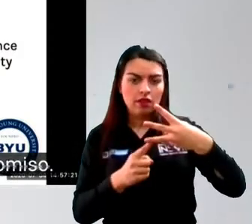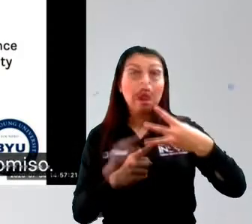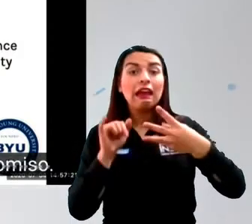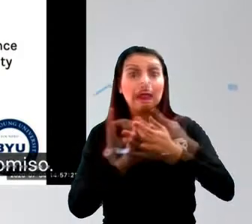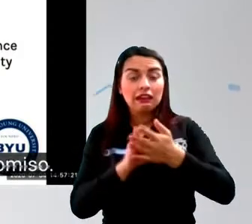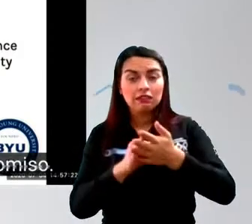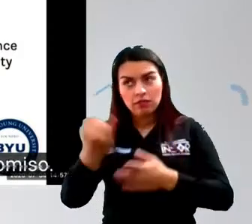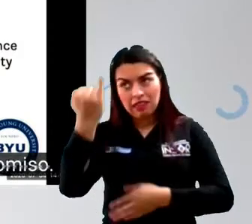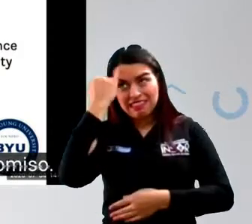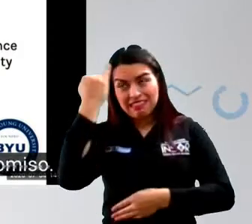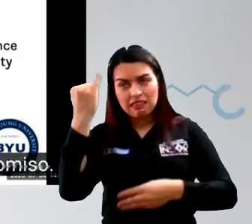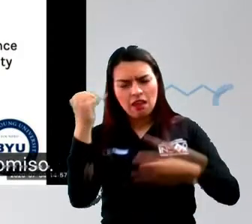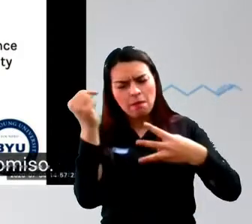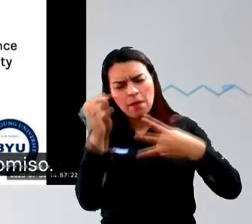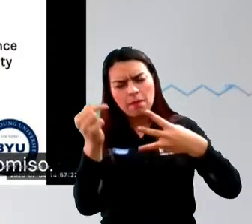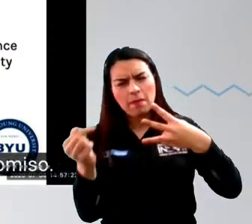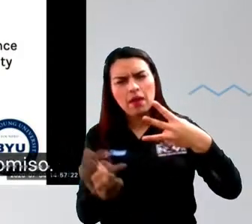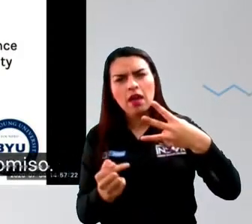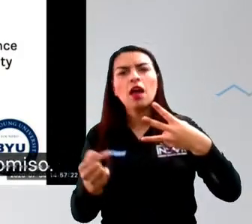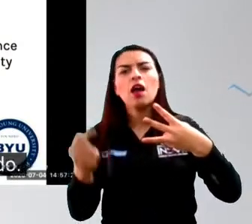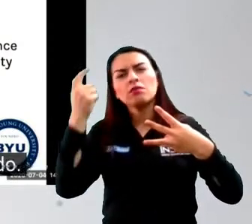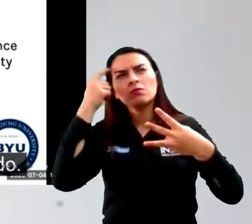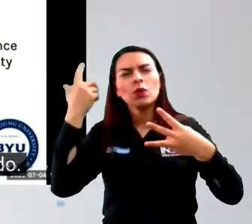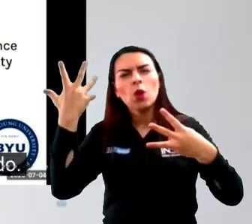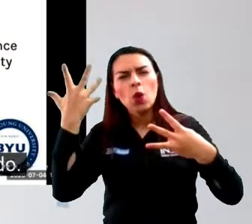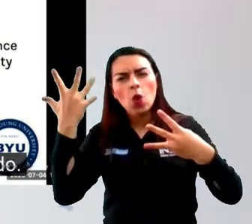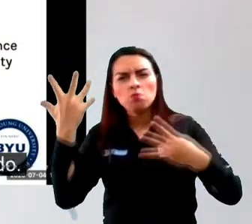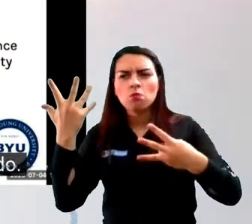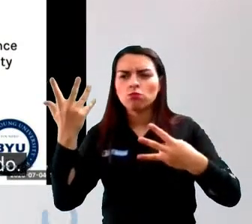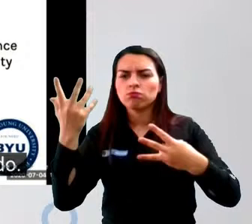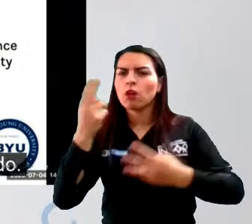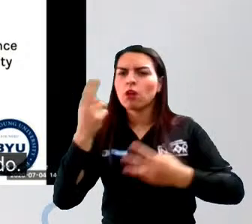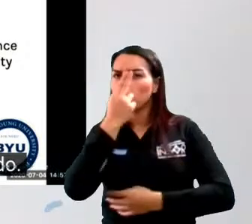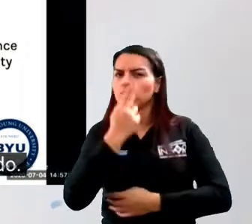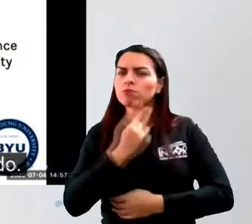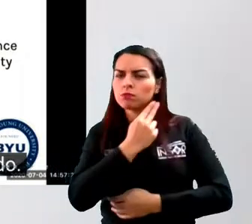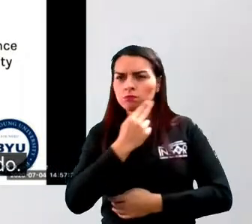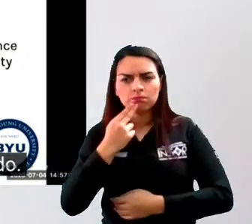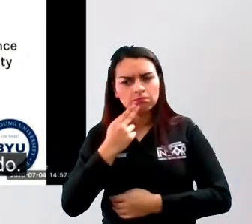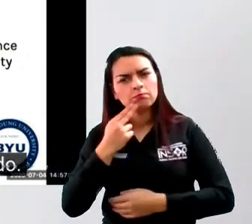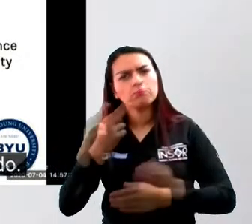ideas, de cómo incrementar el compromiso.